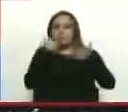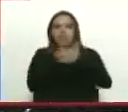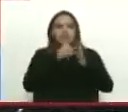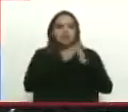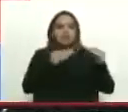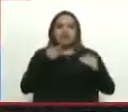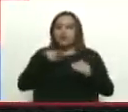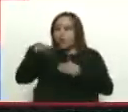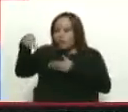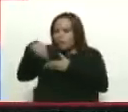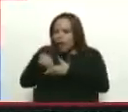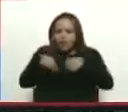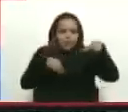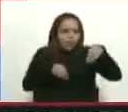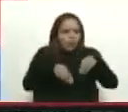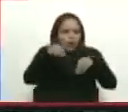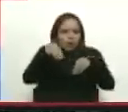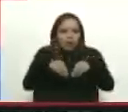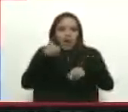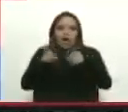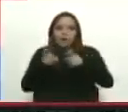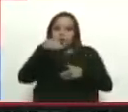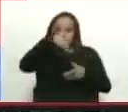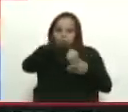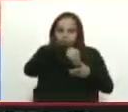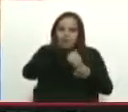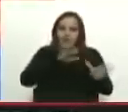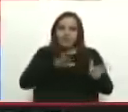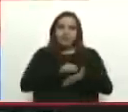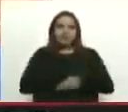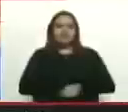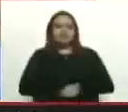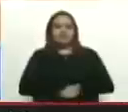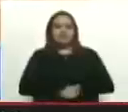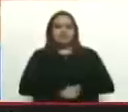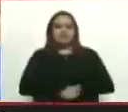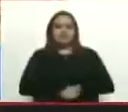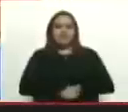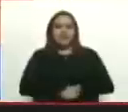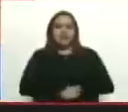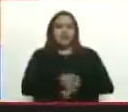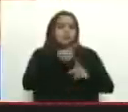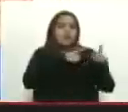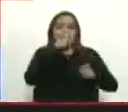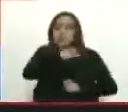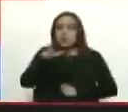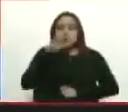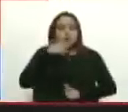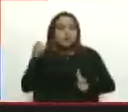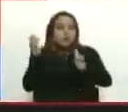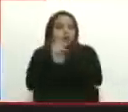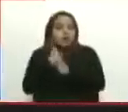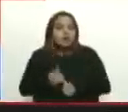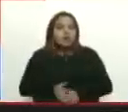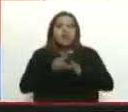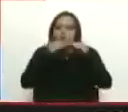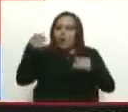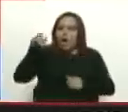guardo cosas pavosas y tengo unas guardadas. Pero eso no, la gente no las encuentra. Ahora, todos estuvieron